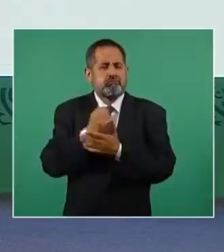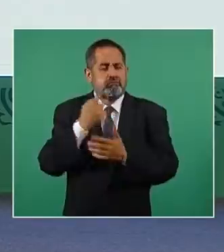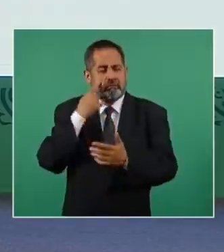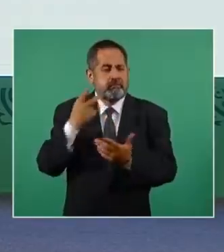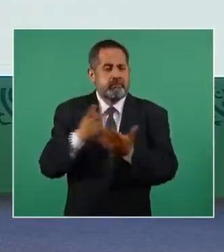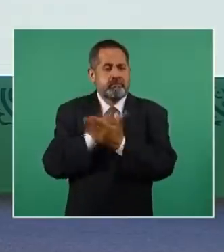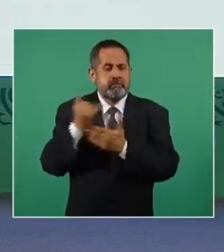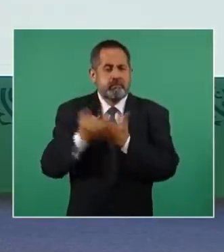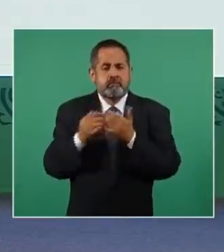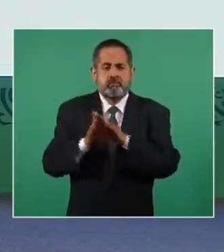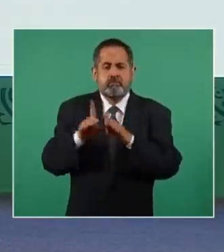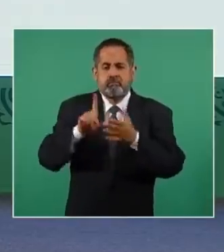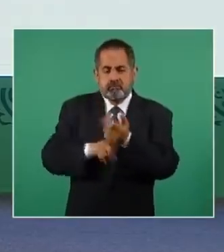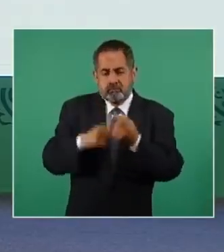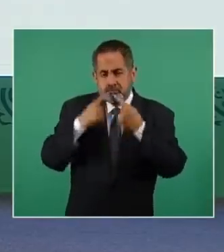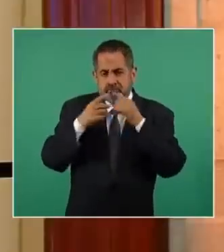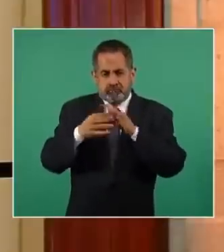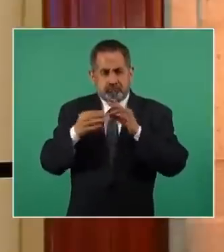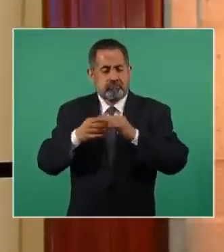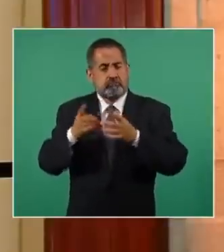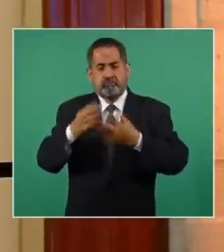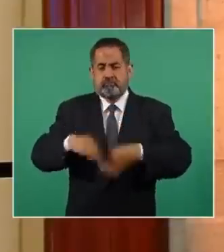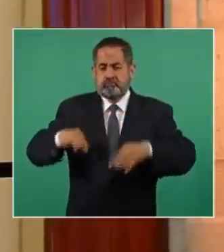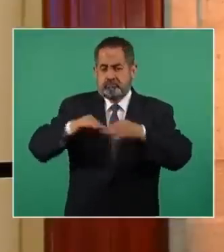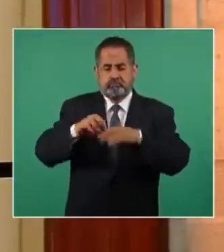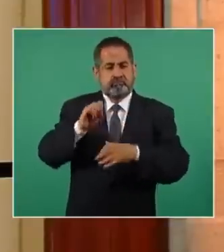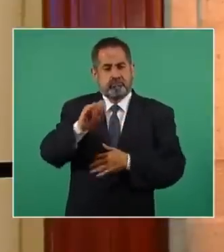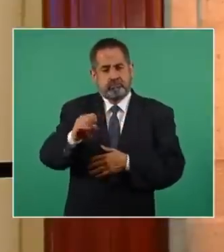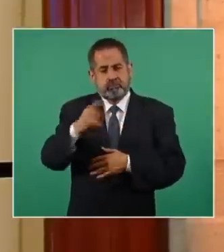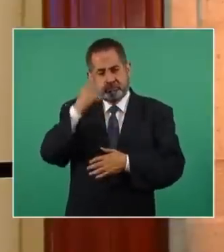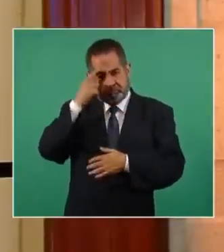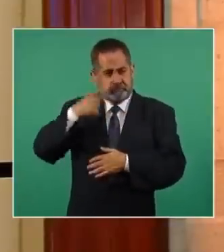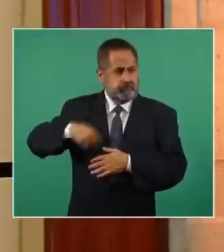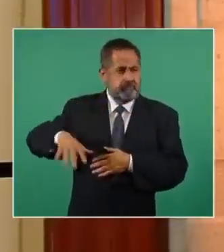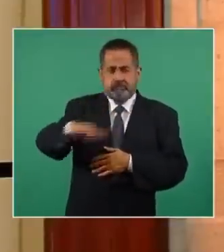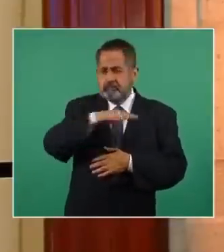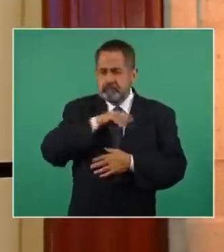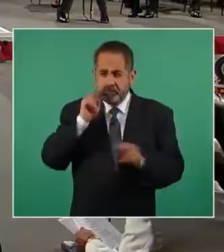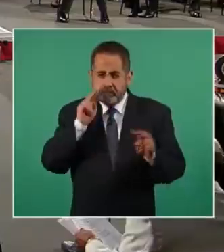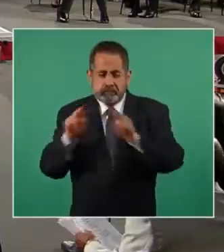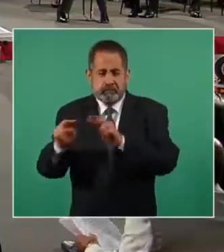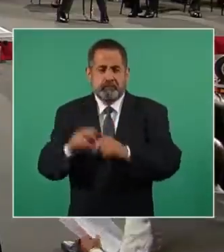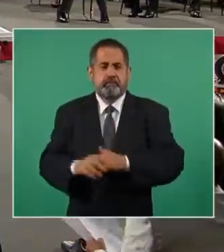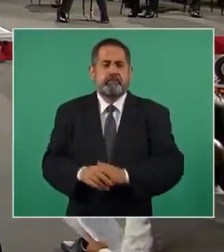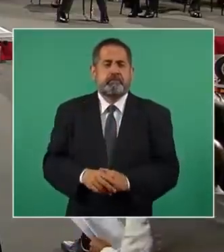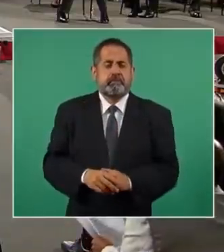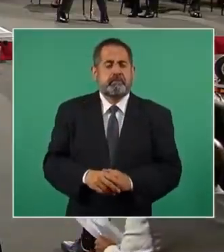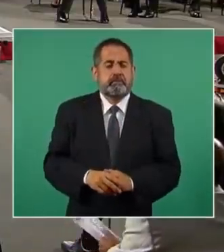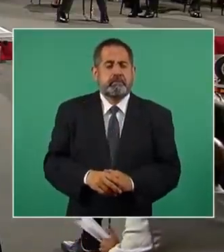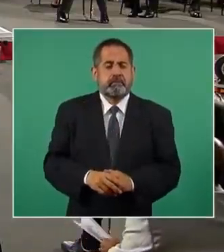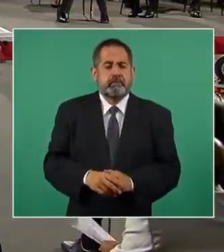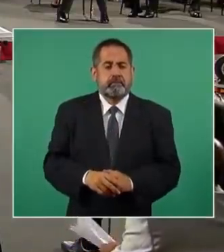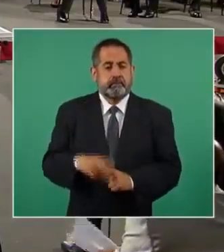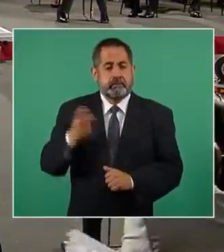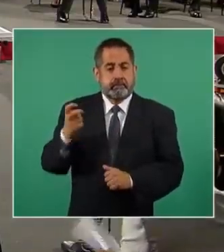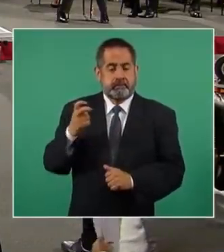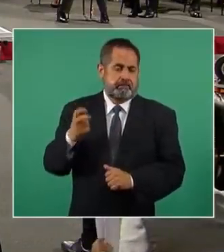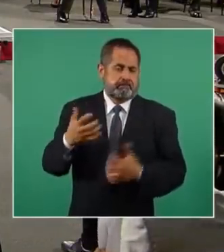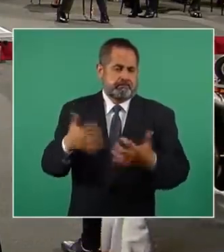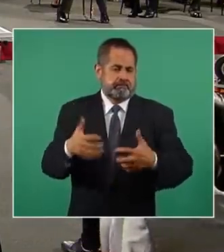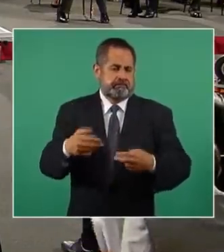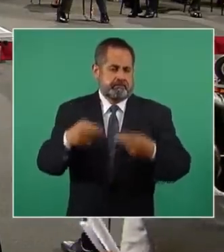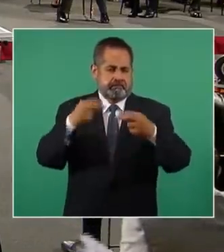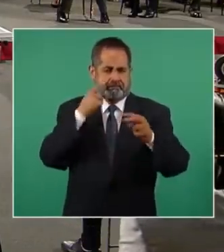proyecto, que señalara para nosotros sí es importante, o el tipo panorámico. Pasamos a la siguiente, esta es la empresa, esta es